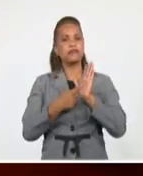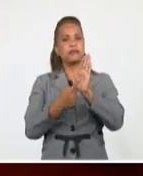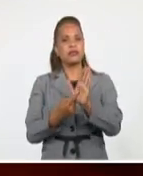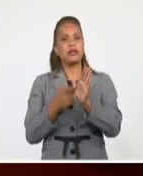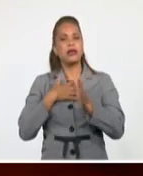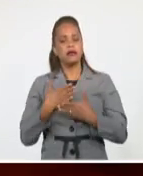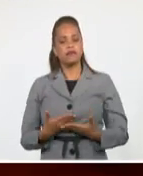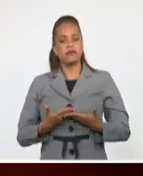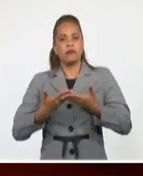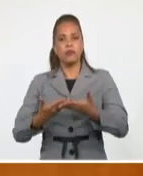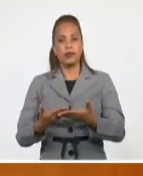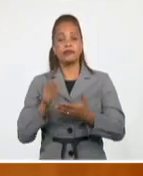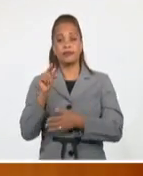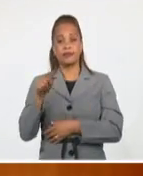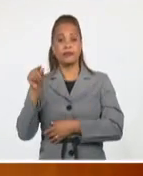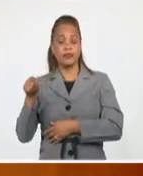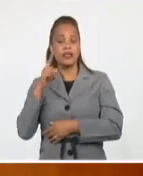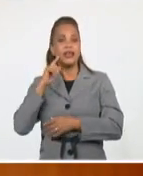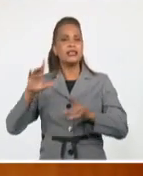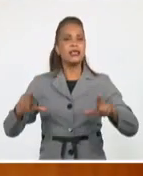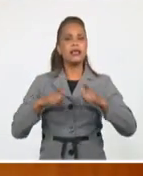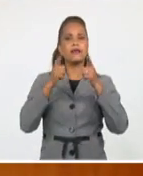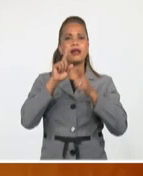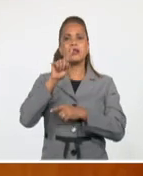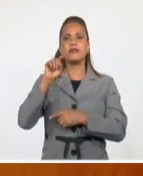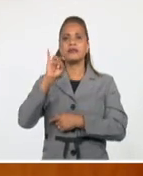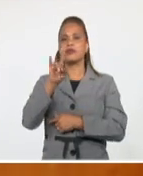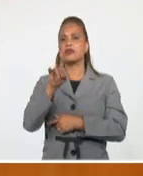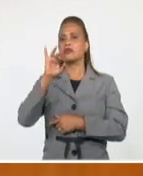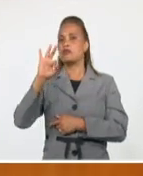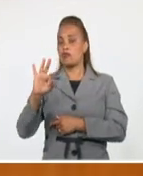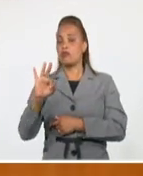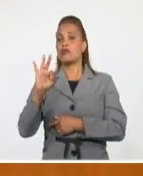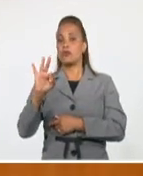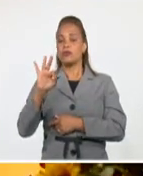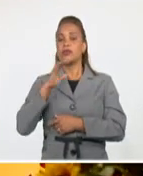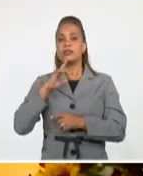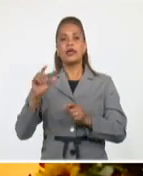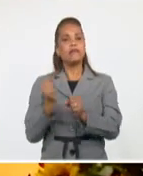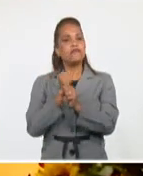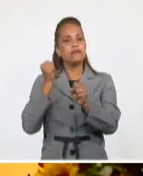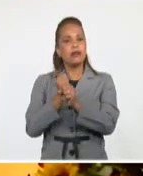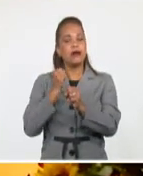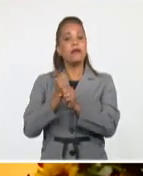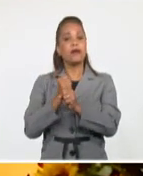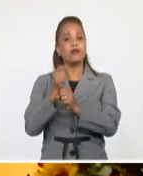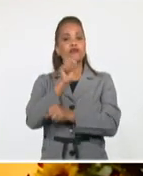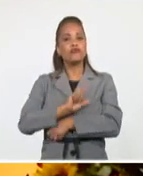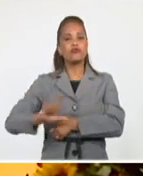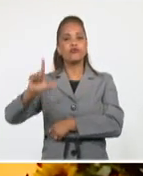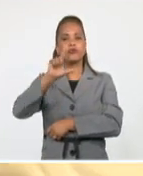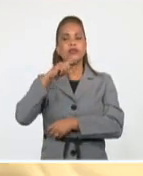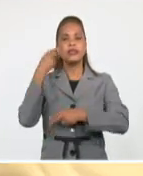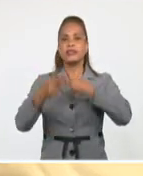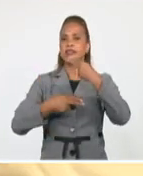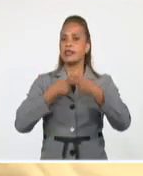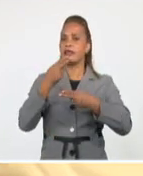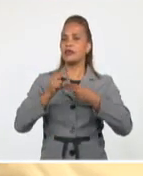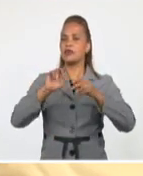humanismo. Al celebrarse el aniversario 18 de esta gran misión social, se realizó una gala